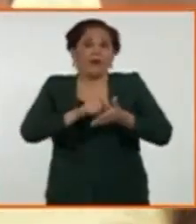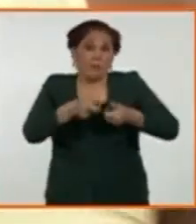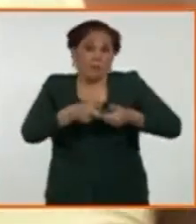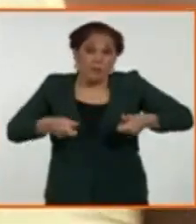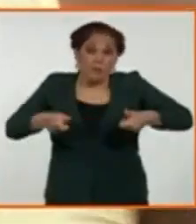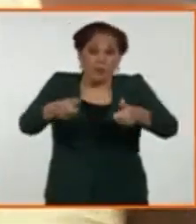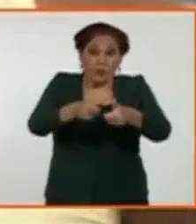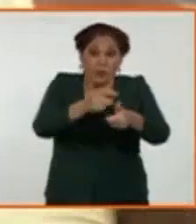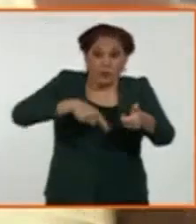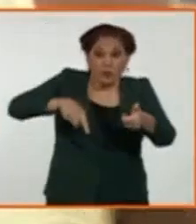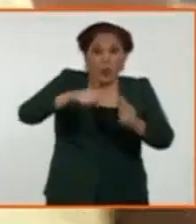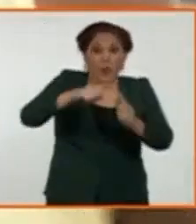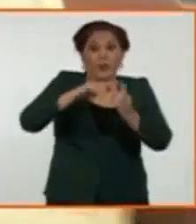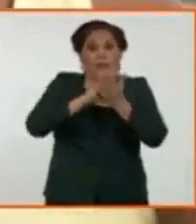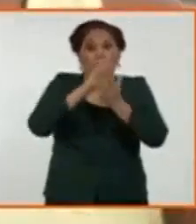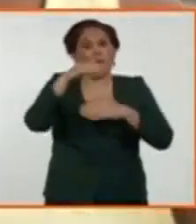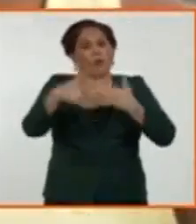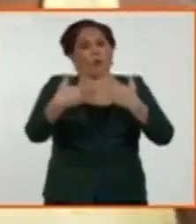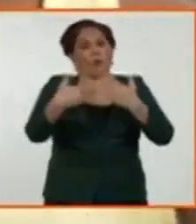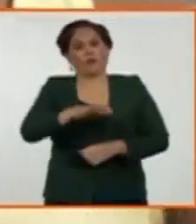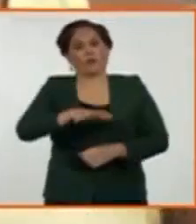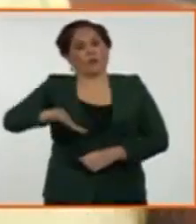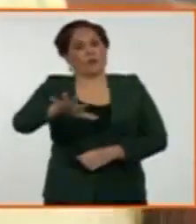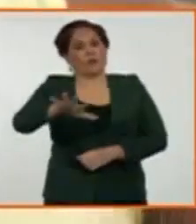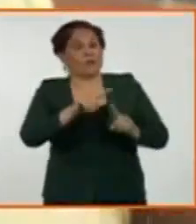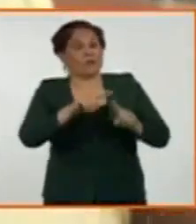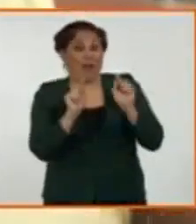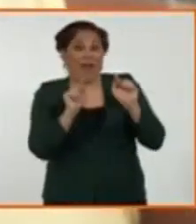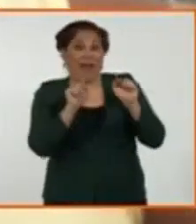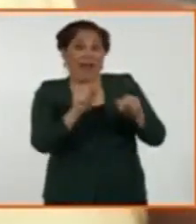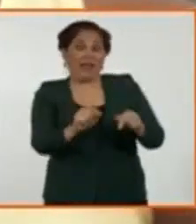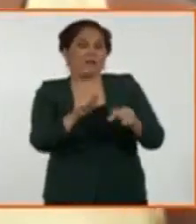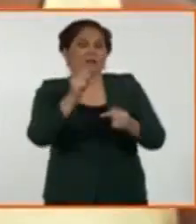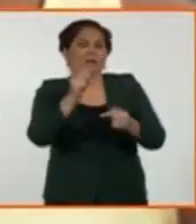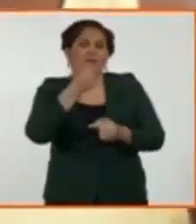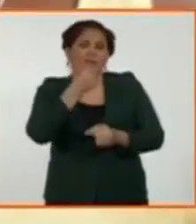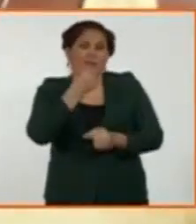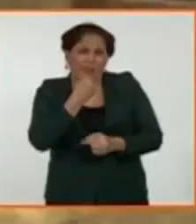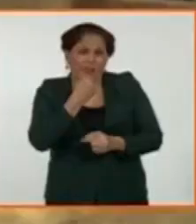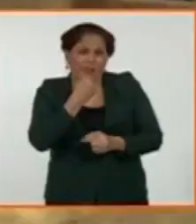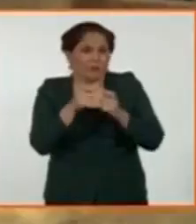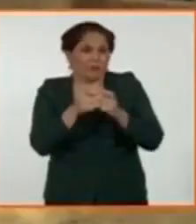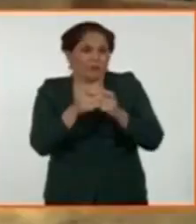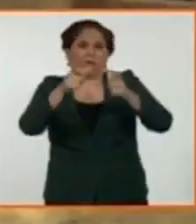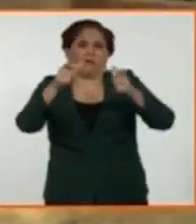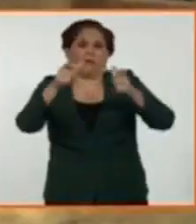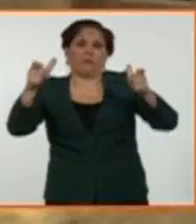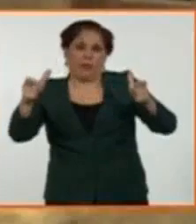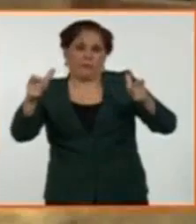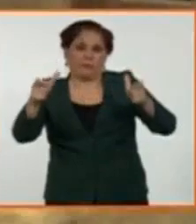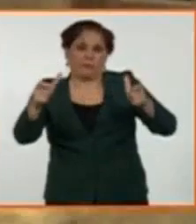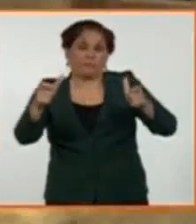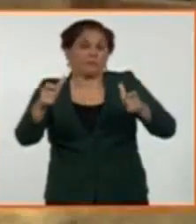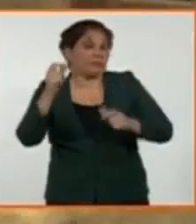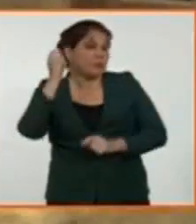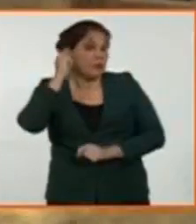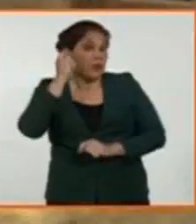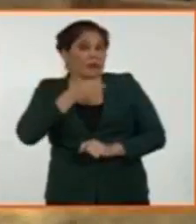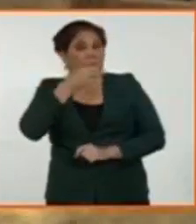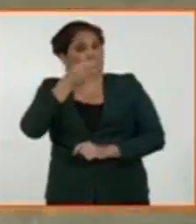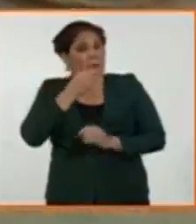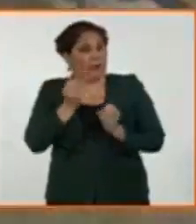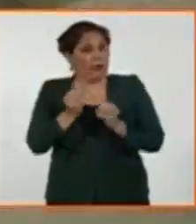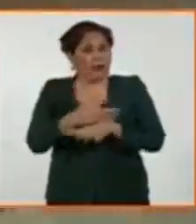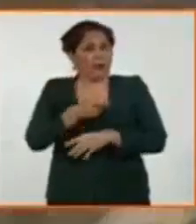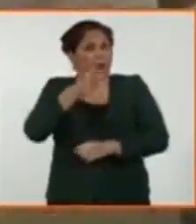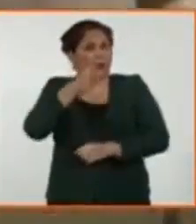problemas sociales tenemos porque es la parte más envejecida de la misma que nos dice con mucha naturalidad que vigila